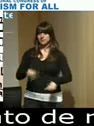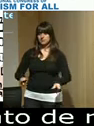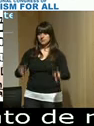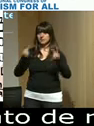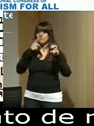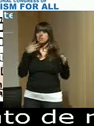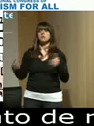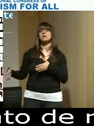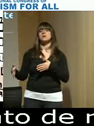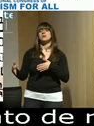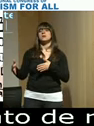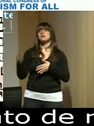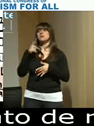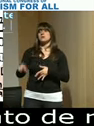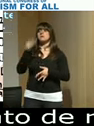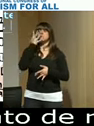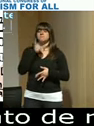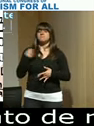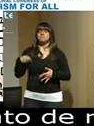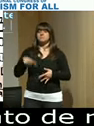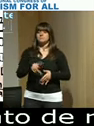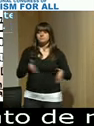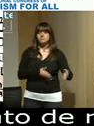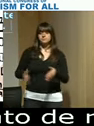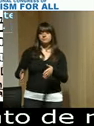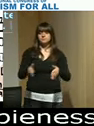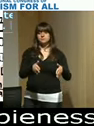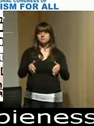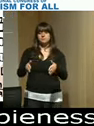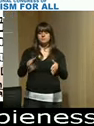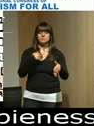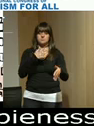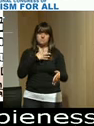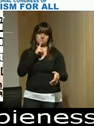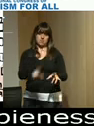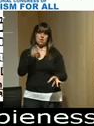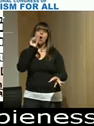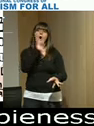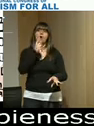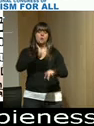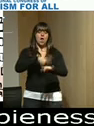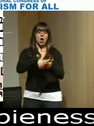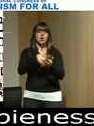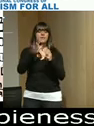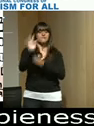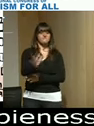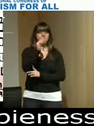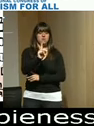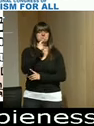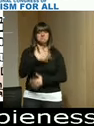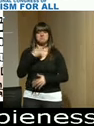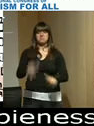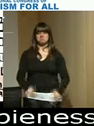rutas culturales o medioambientales, y disponer de su tiempo de forma libre sin agendas saturadas y sujetas a horarios. En definitiva,